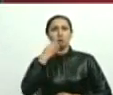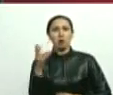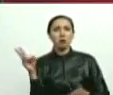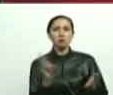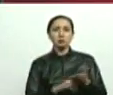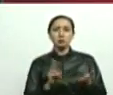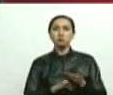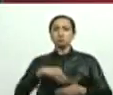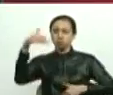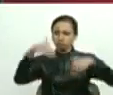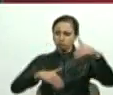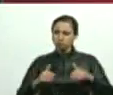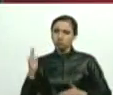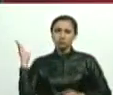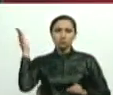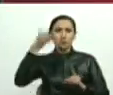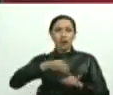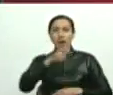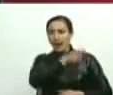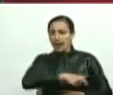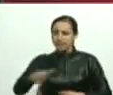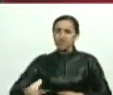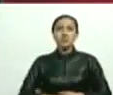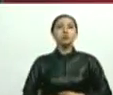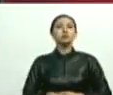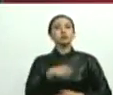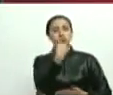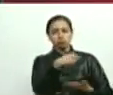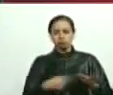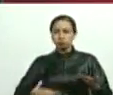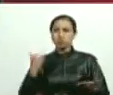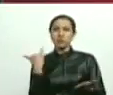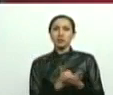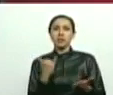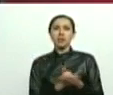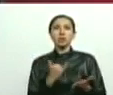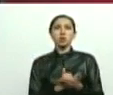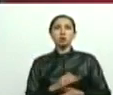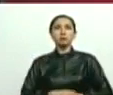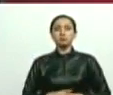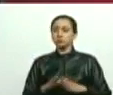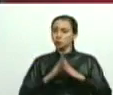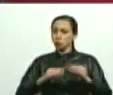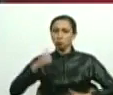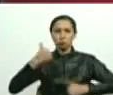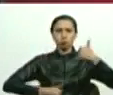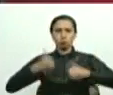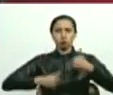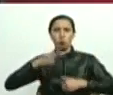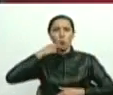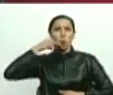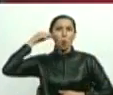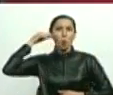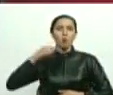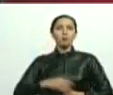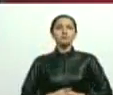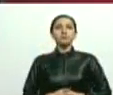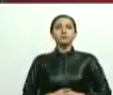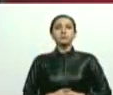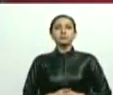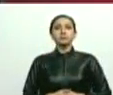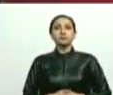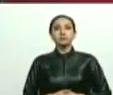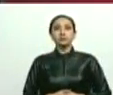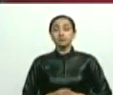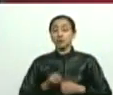elecciones. Y se inscribirán todos los candidatos que haya que inscribir. Todos los candidatos que haya que inscribir. Bueno, estaba contando